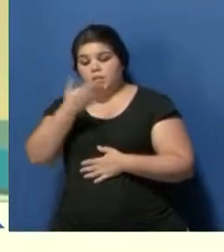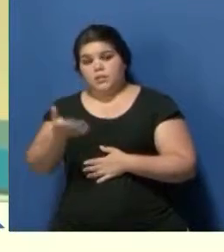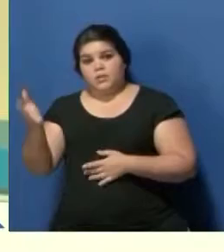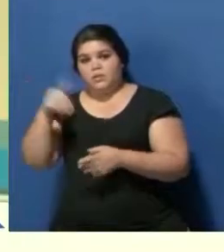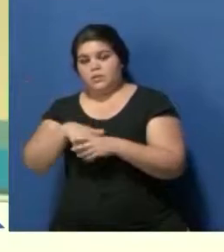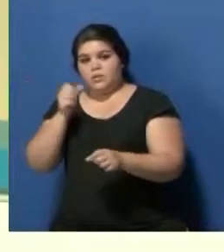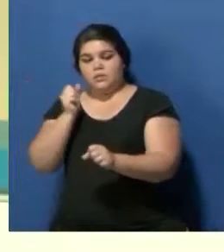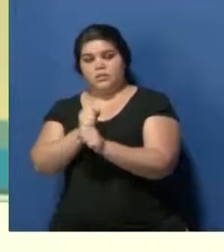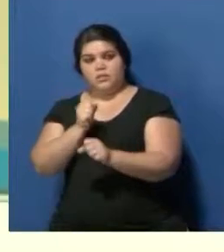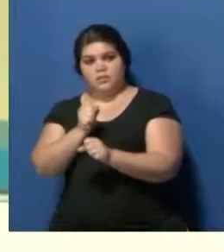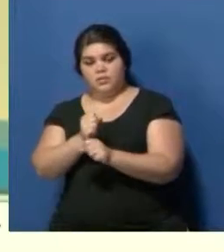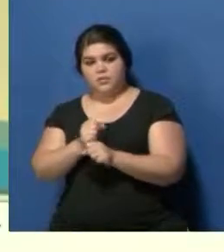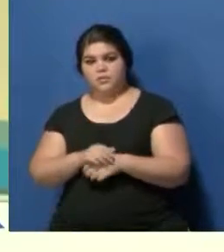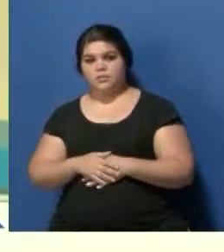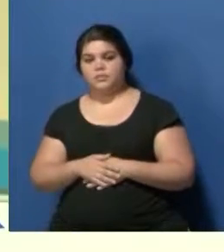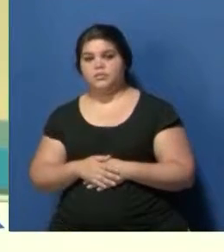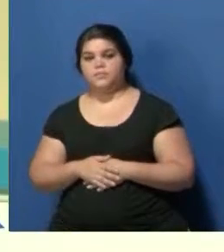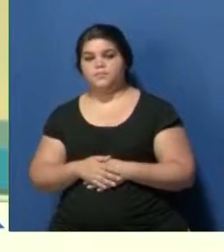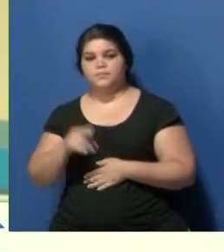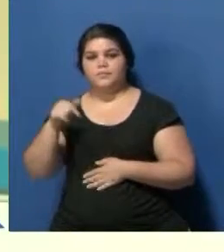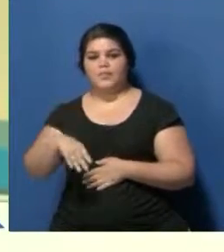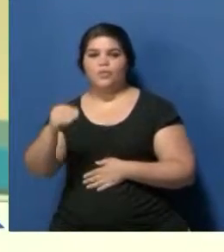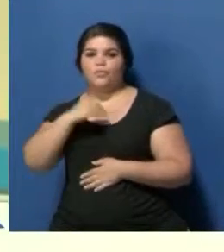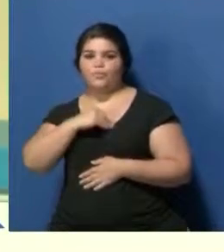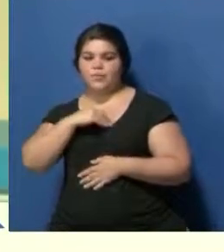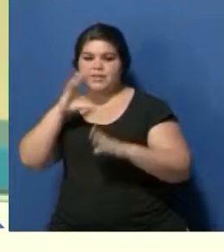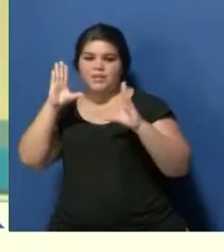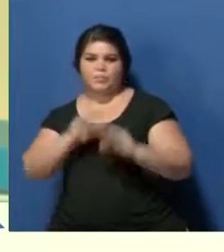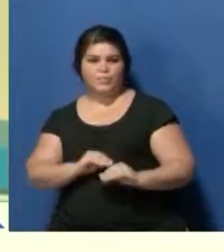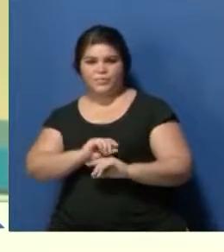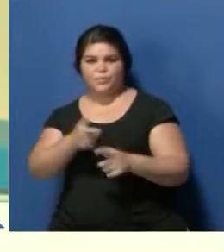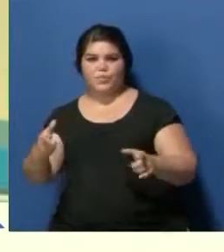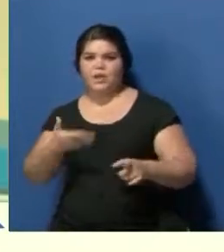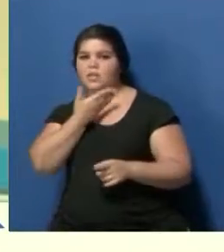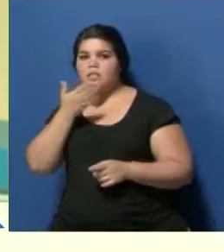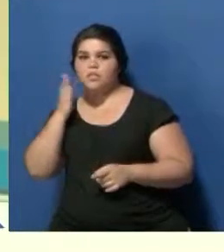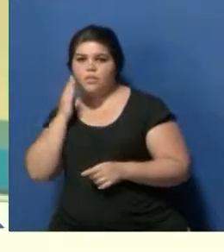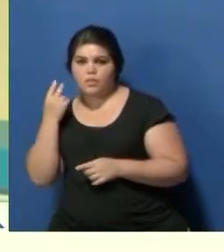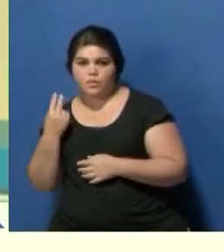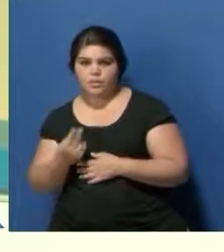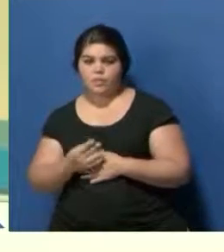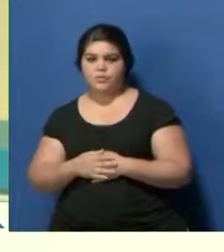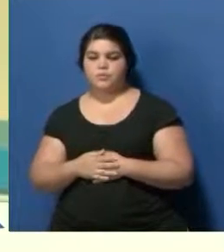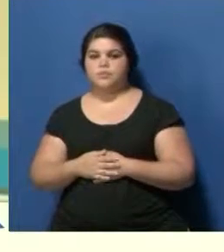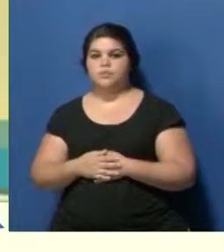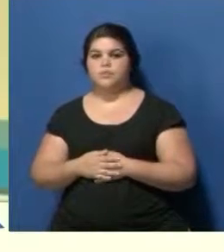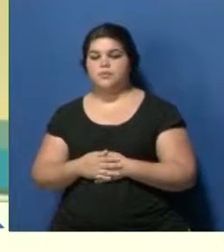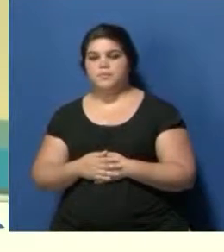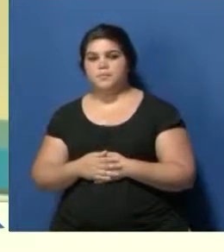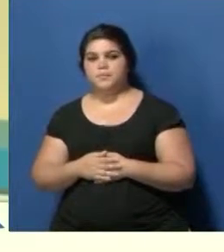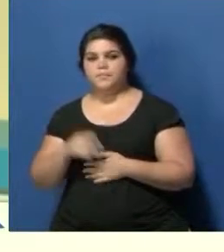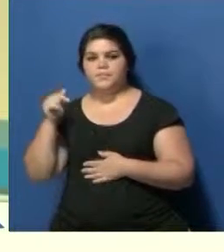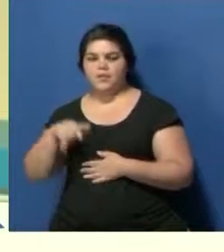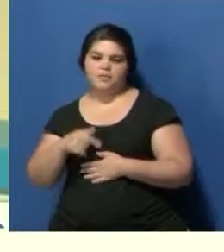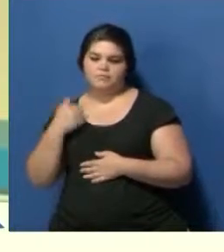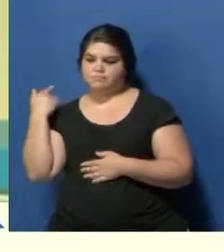institucionales en la Argentina son los que menos creen en la institucionalidad y que hay mucha hipocresía que se muestra mirando